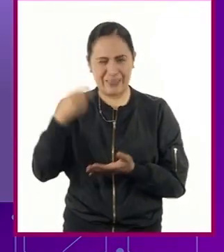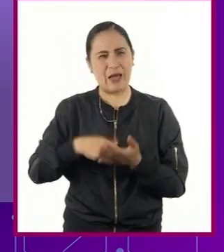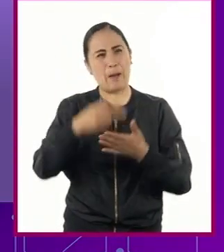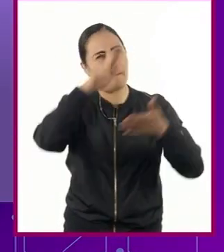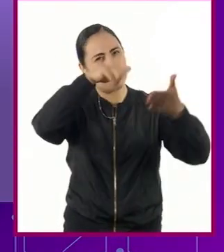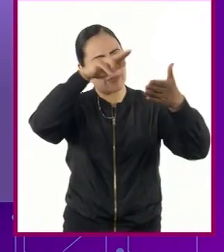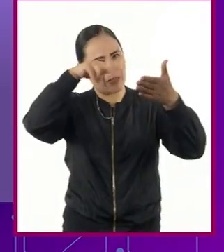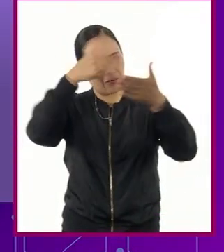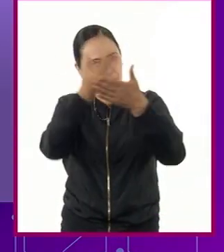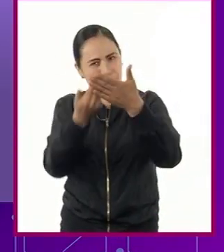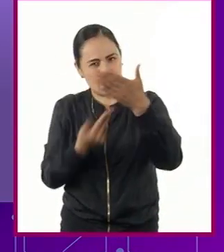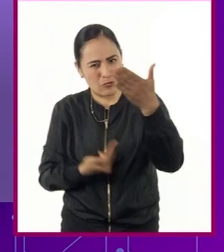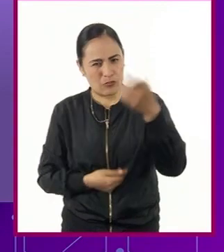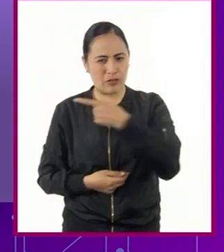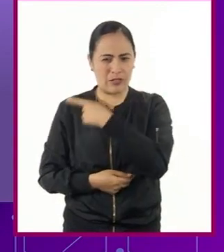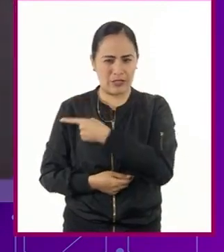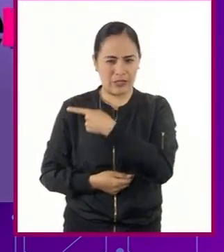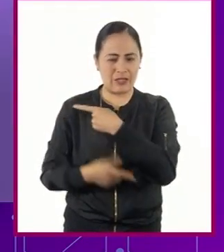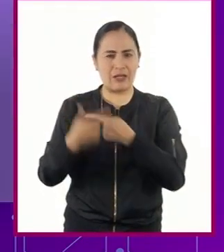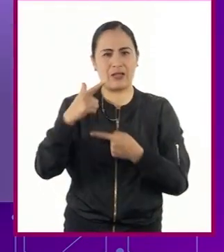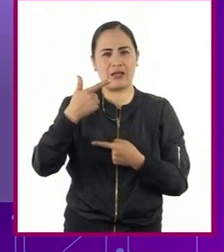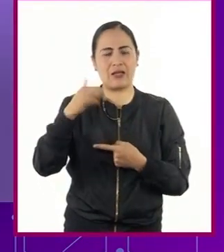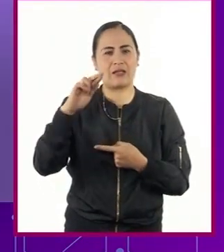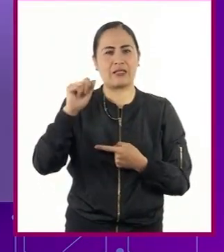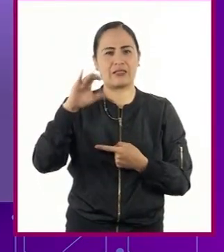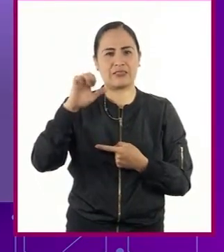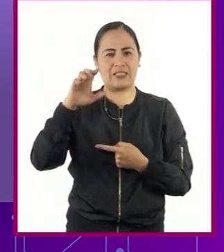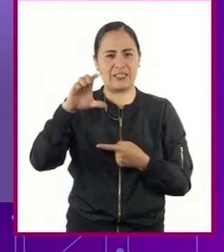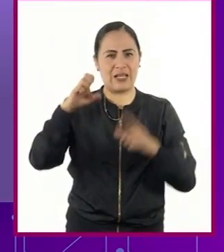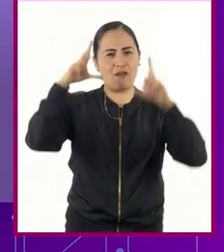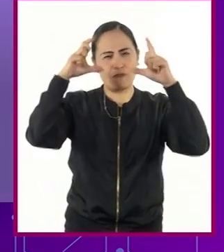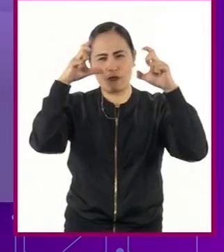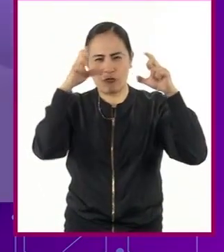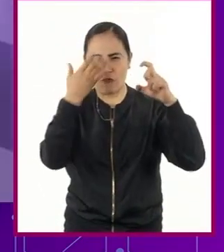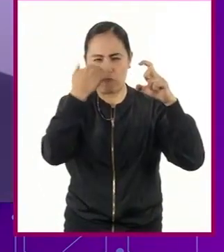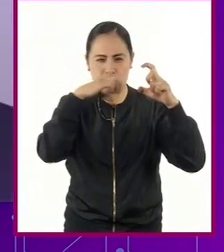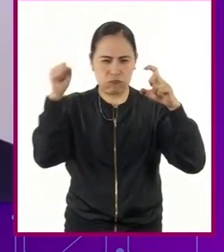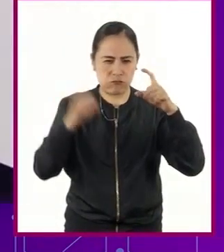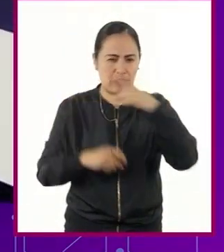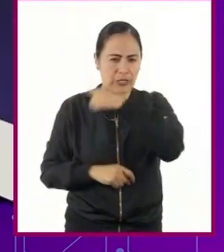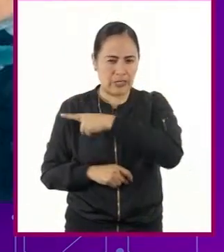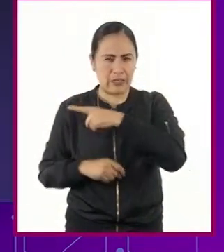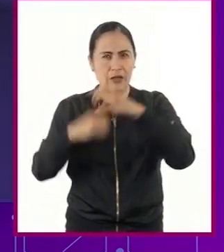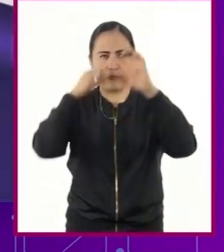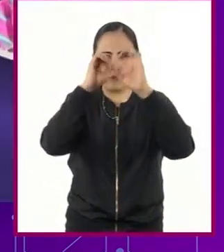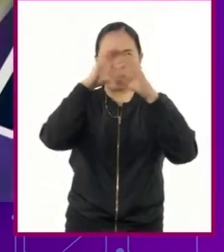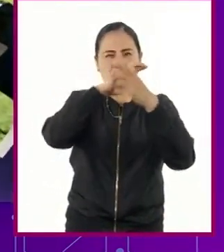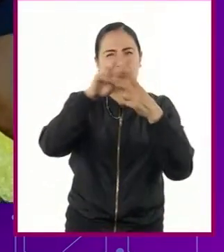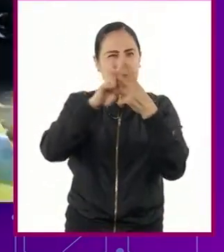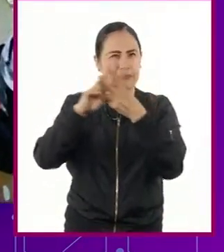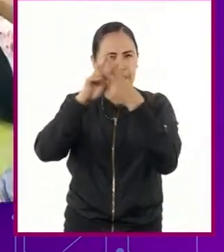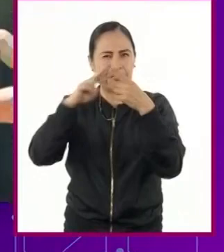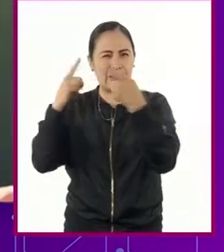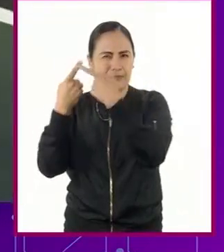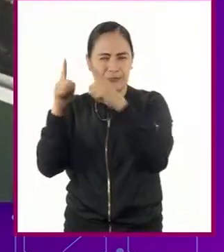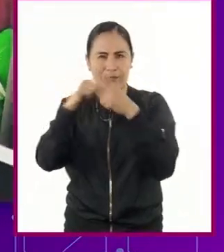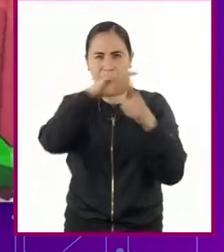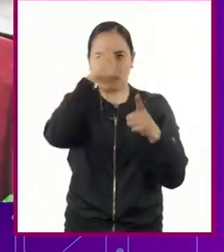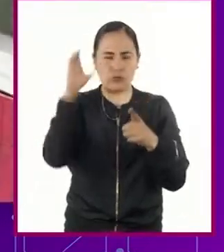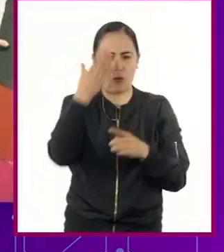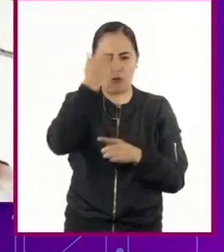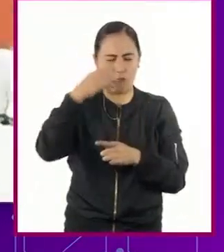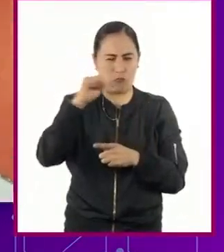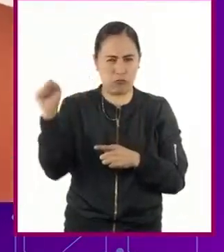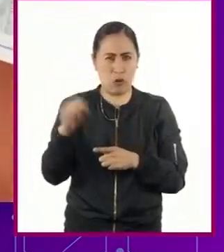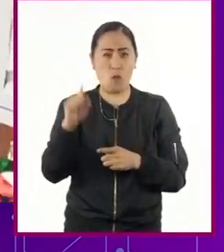Graciela Iturbide en fotografía. Y Silvia Torres Peinbert en astronomía. Al igual que ellas,